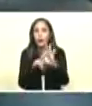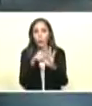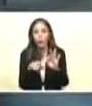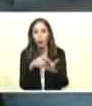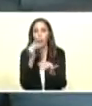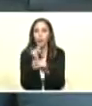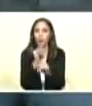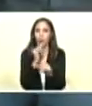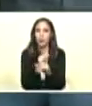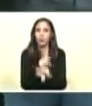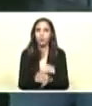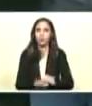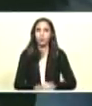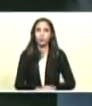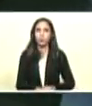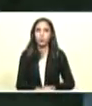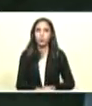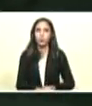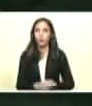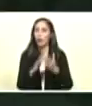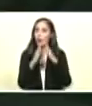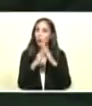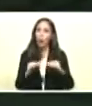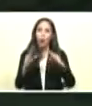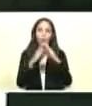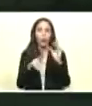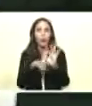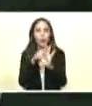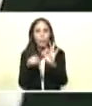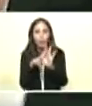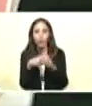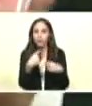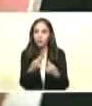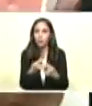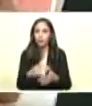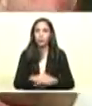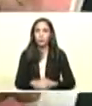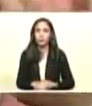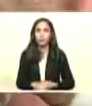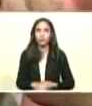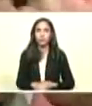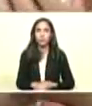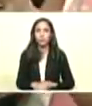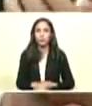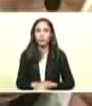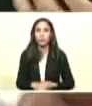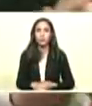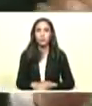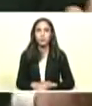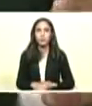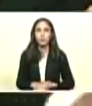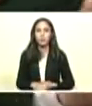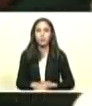cualquier criptomoneda, todos los servicios consulares del país. Todos.